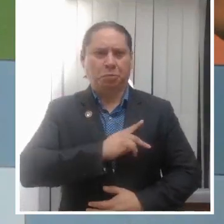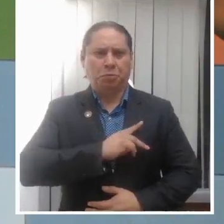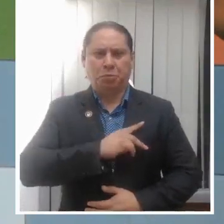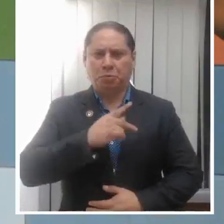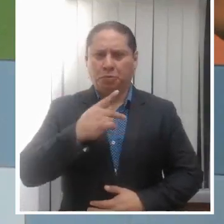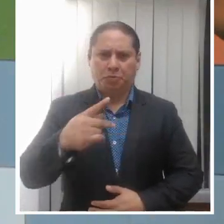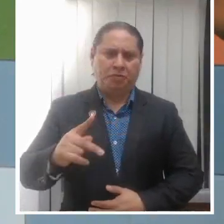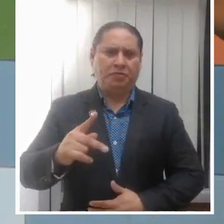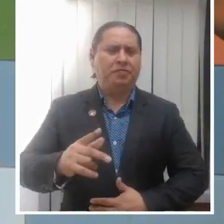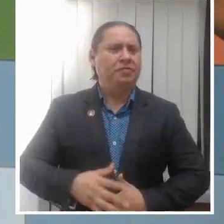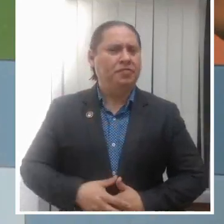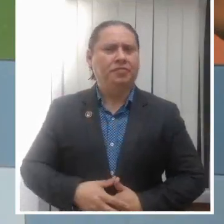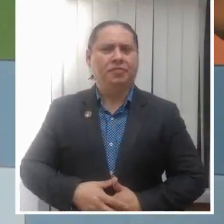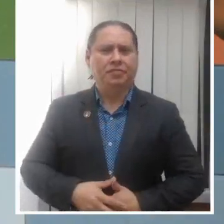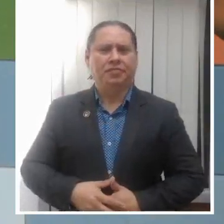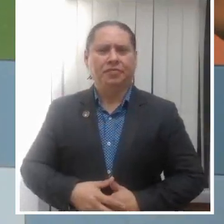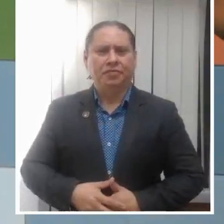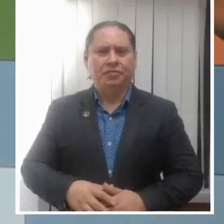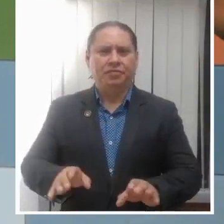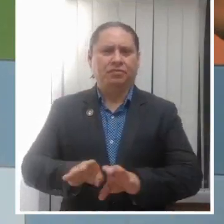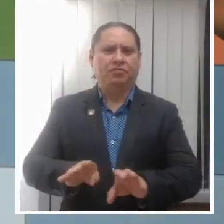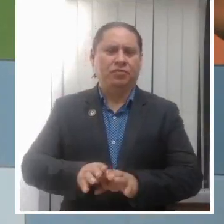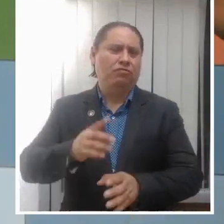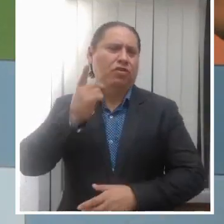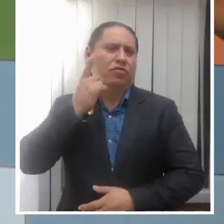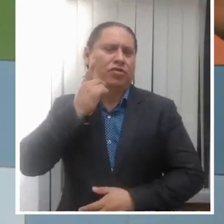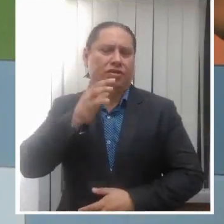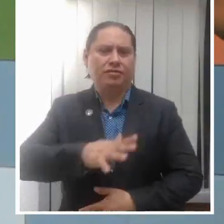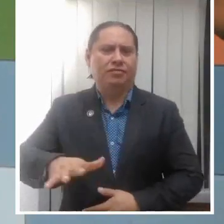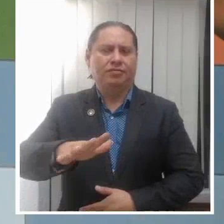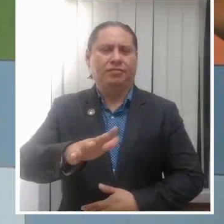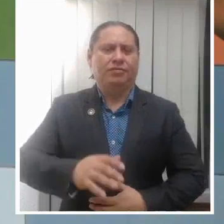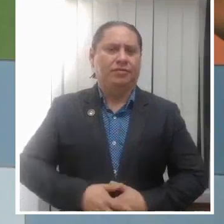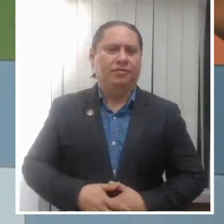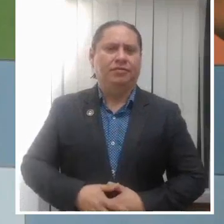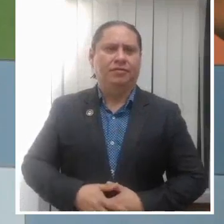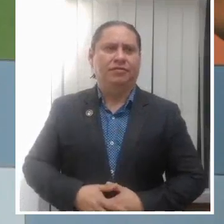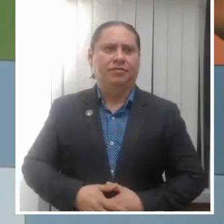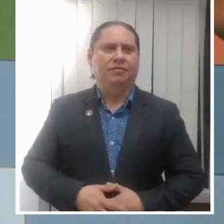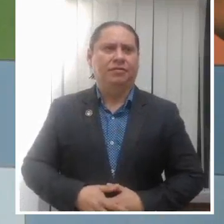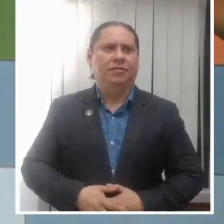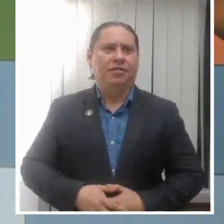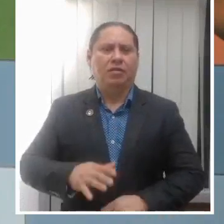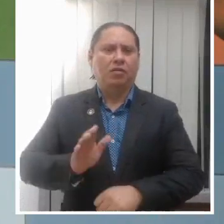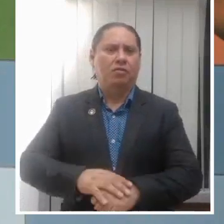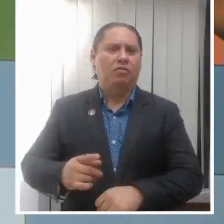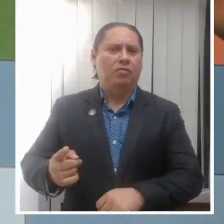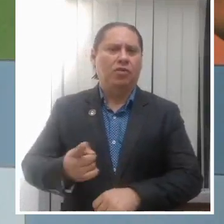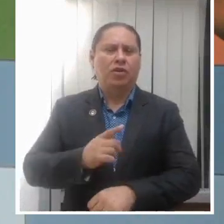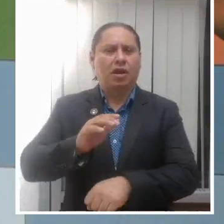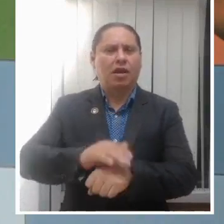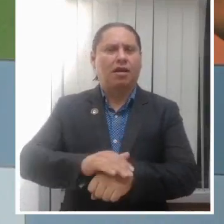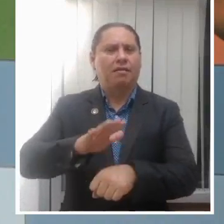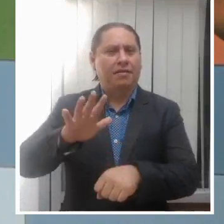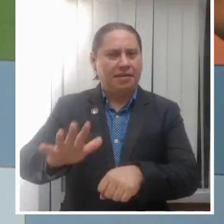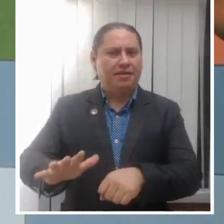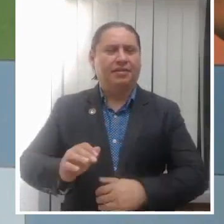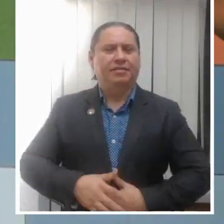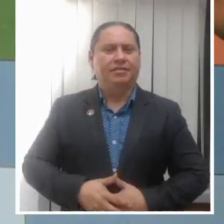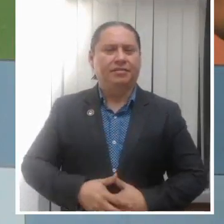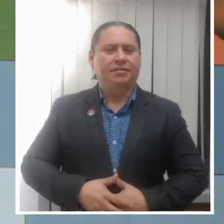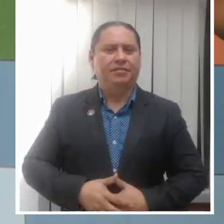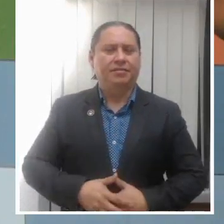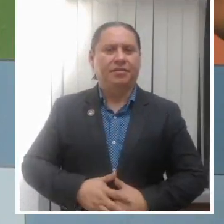que corresponde a nuestra condición de legisladores. Es personal porque es mi amiga y,